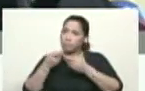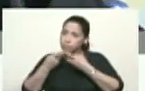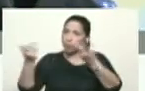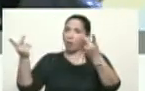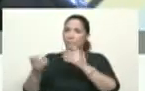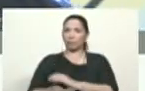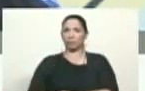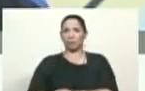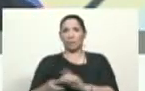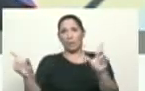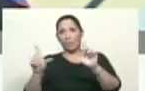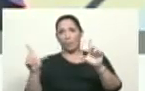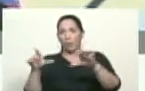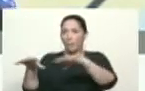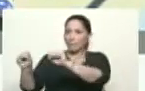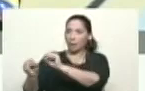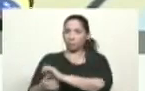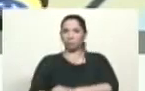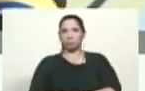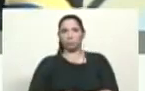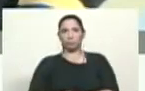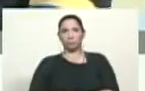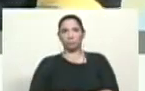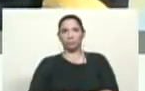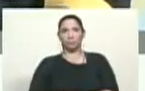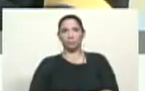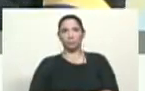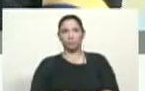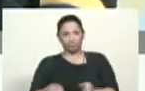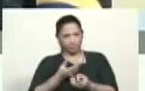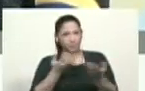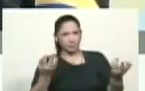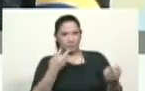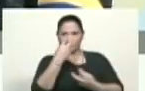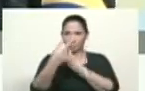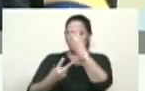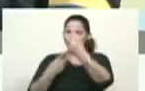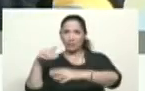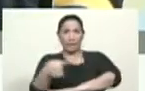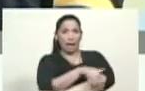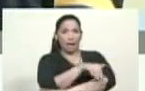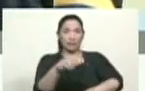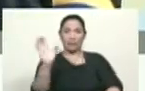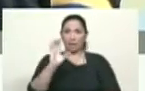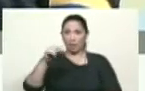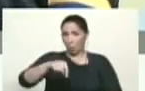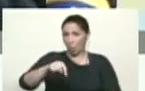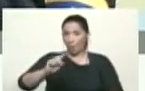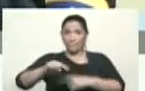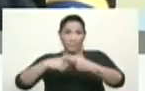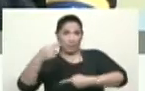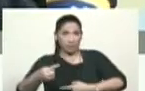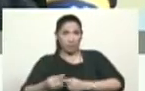capitalismo. Ustedes paseen por las calles de Caracas, hoy, mañana, que van a